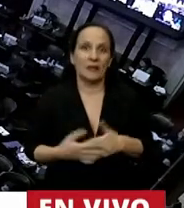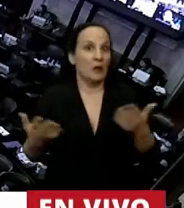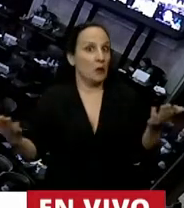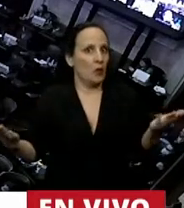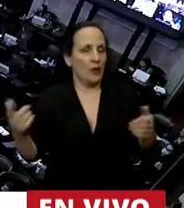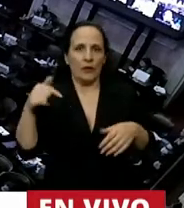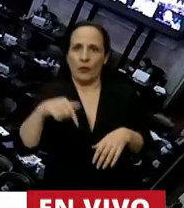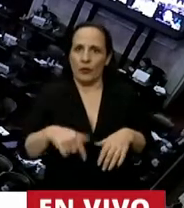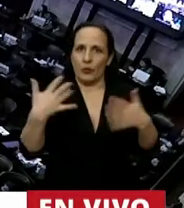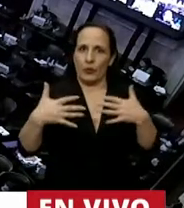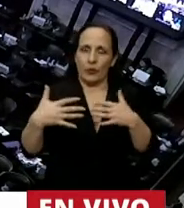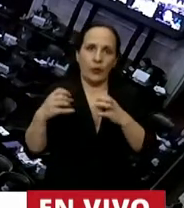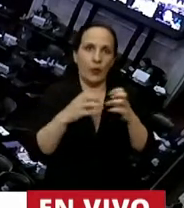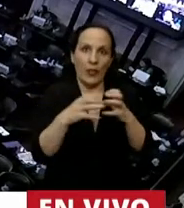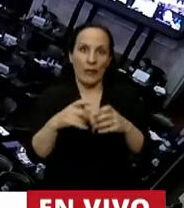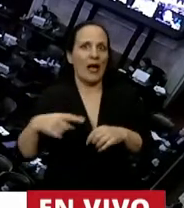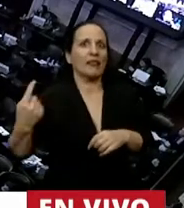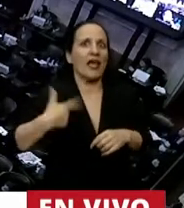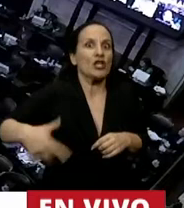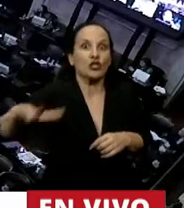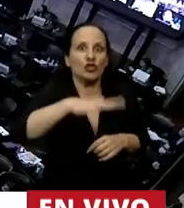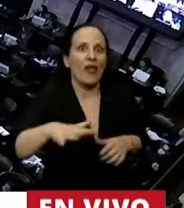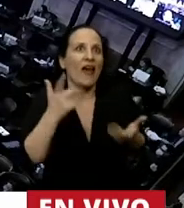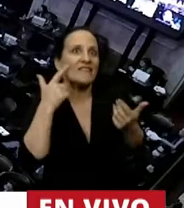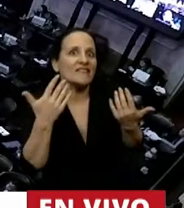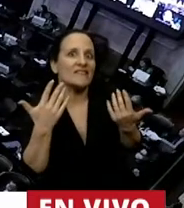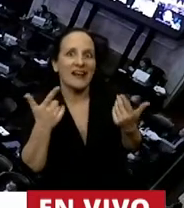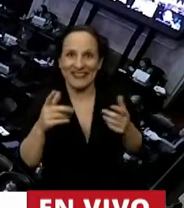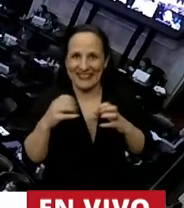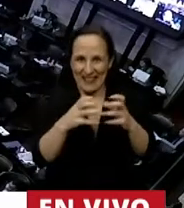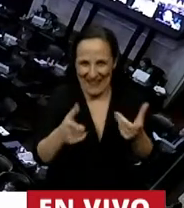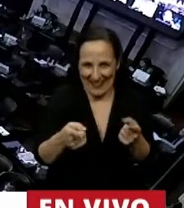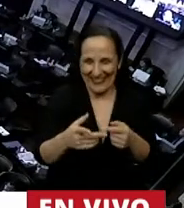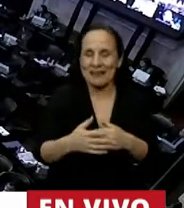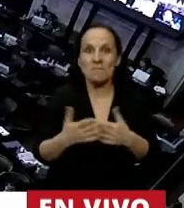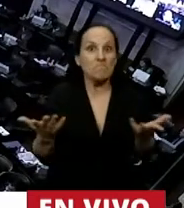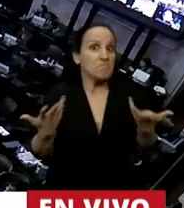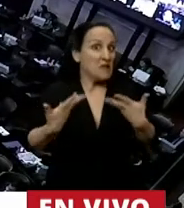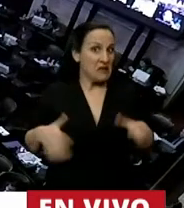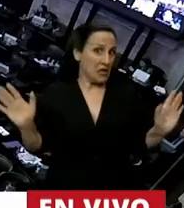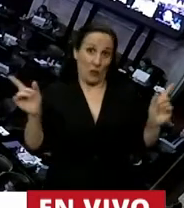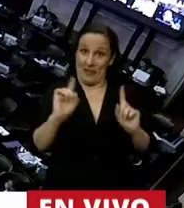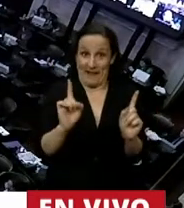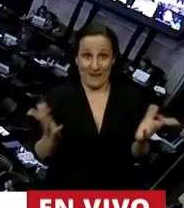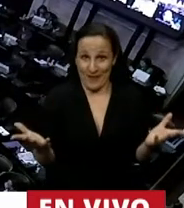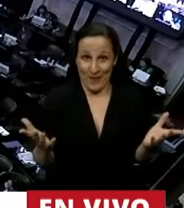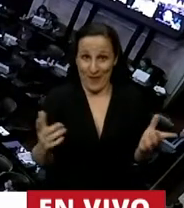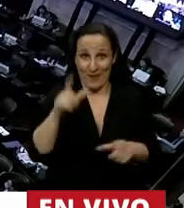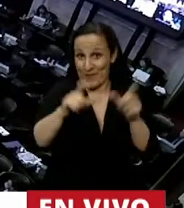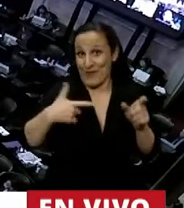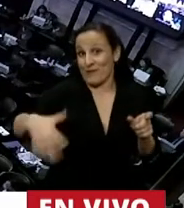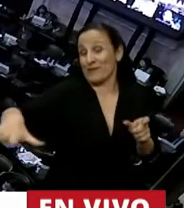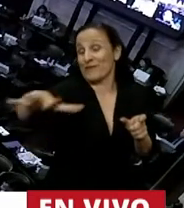Estamos ante un debate largamente esperado por la sociedad argentina y no es casualidad. Nuestro pueblo viene